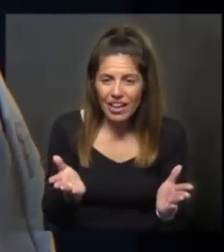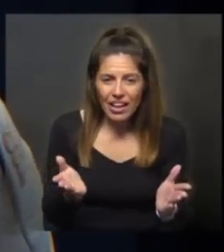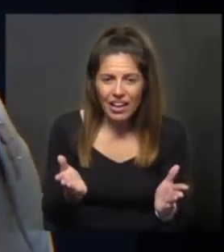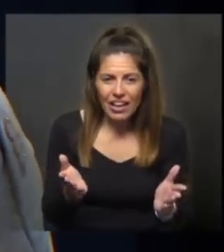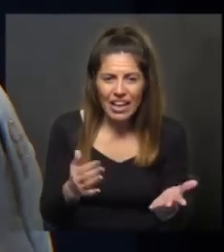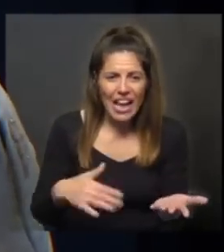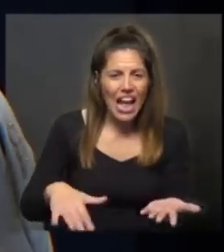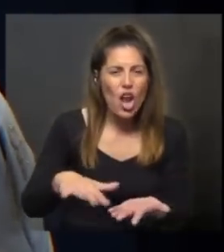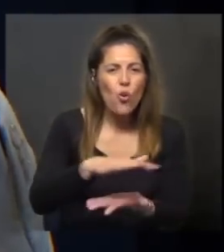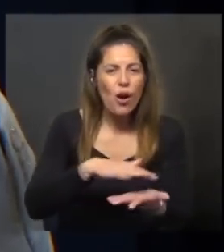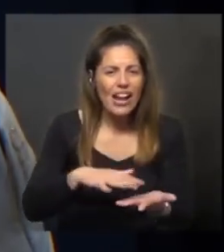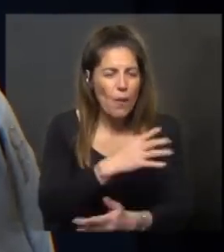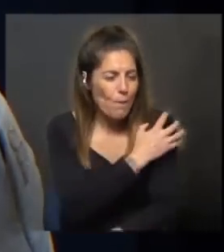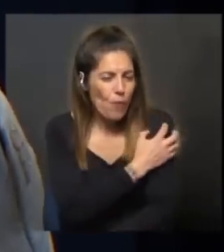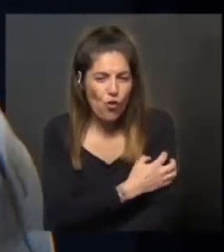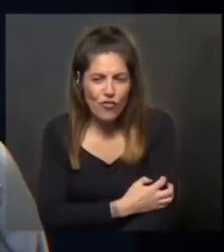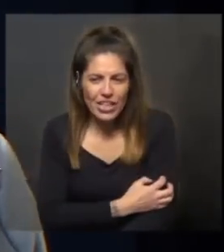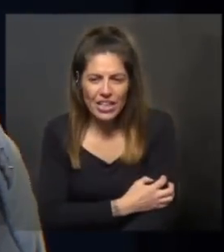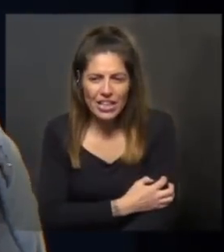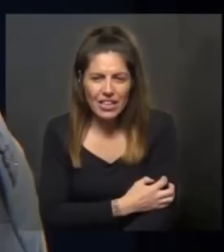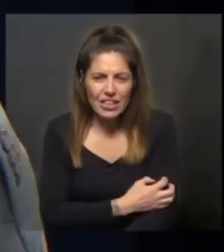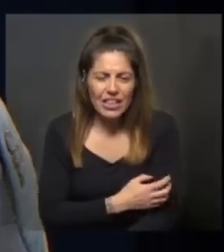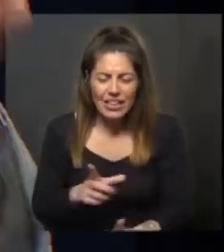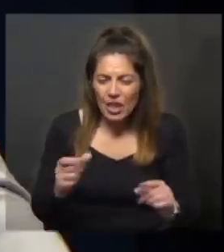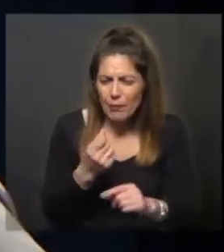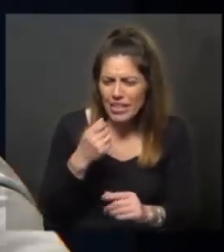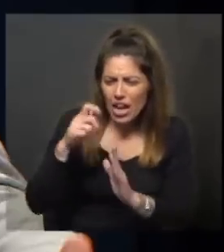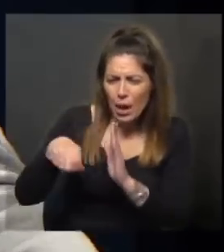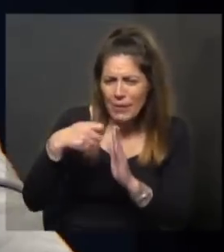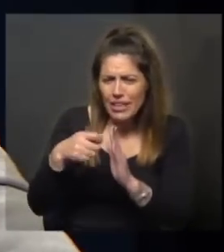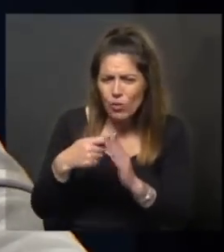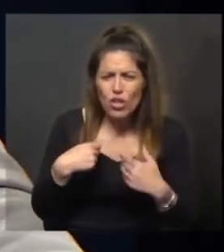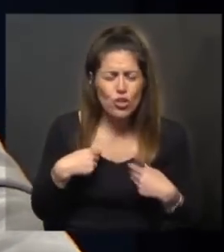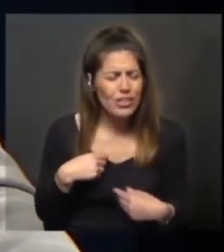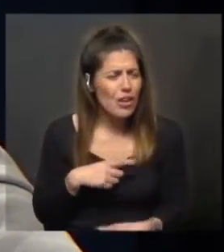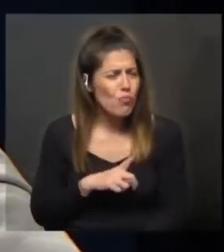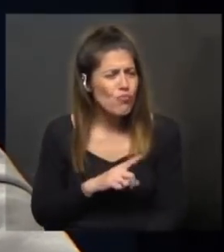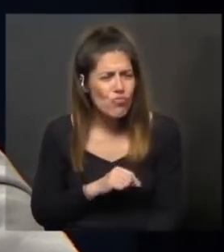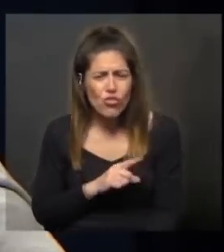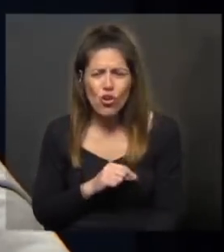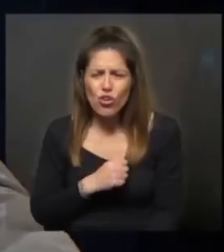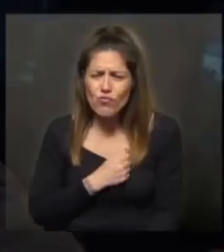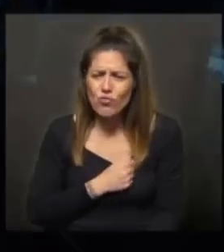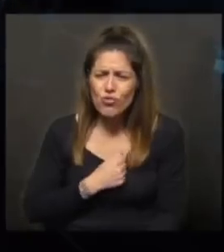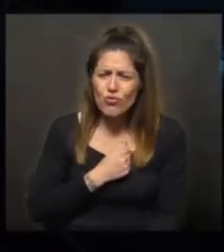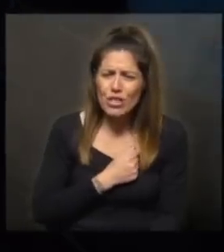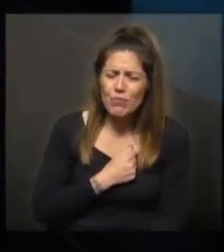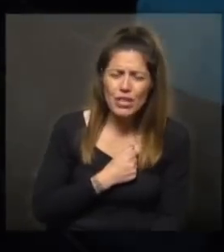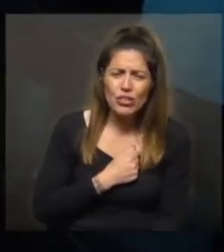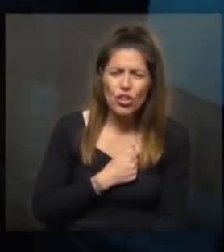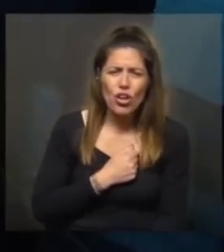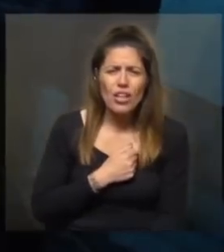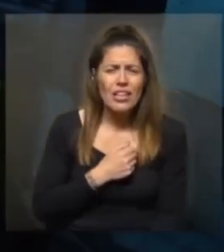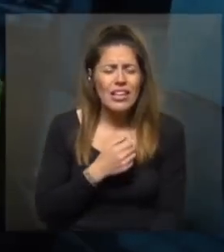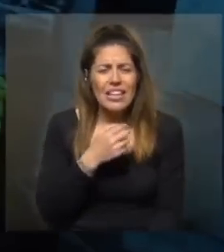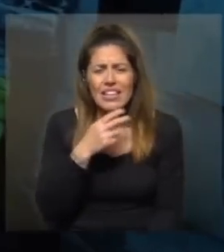villa miseria Villa duro terminar la película yo terminé la privada con un dolor digo no puede ser que va en un